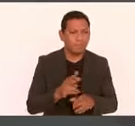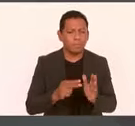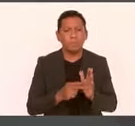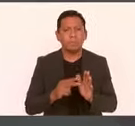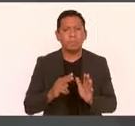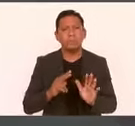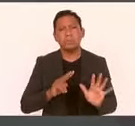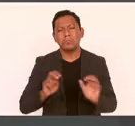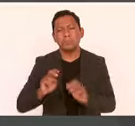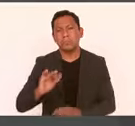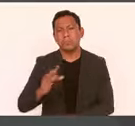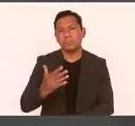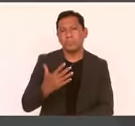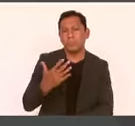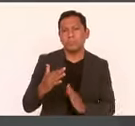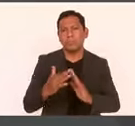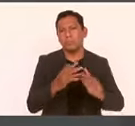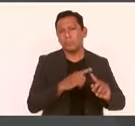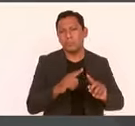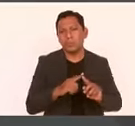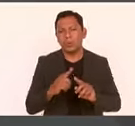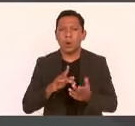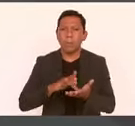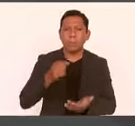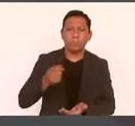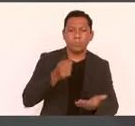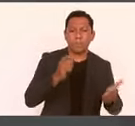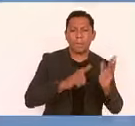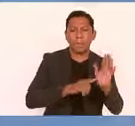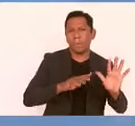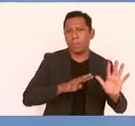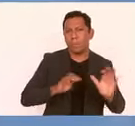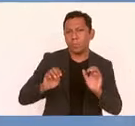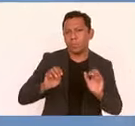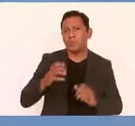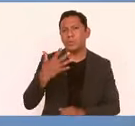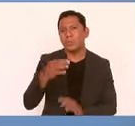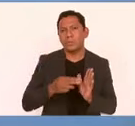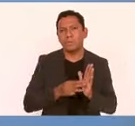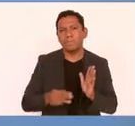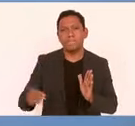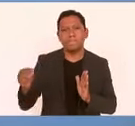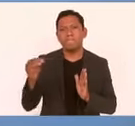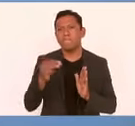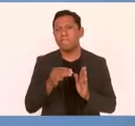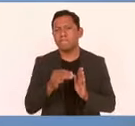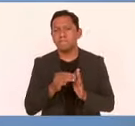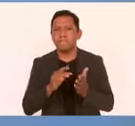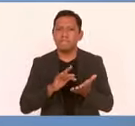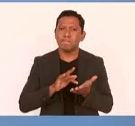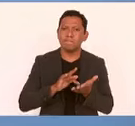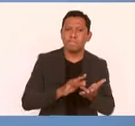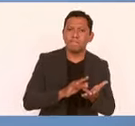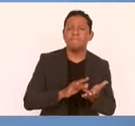2.755 viviendas, con una inversión de 1.905 millones de pesos adicionales,